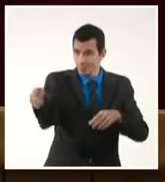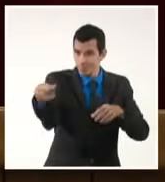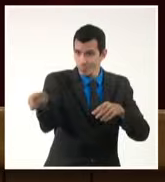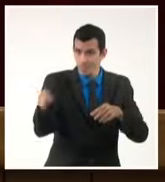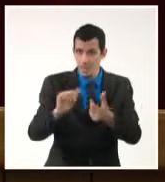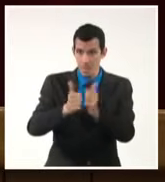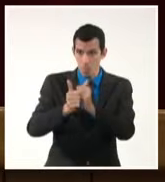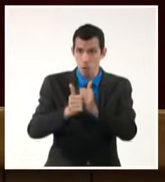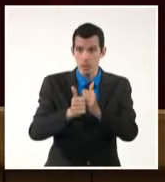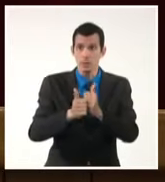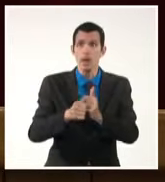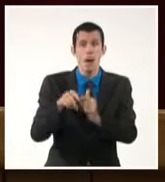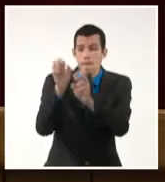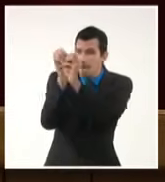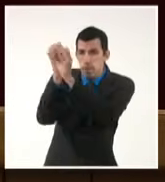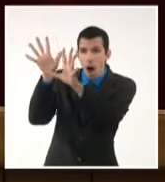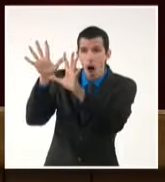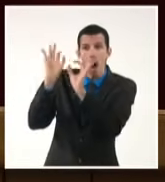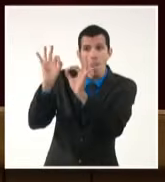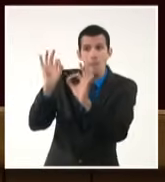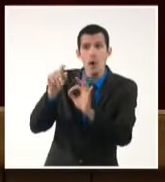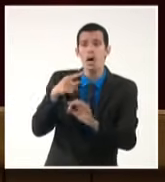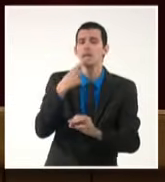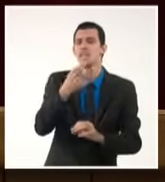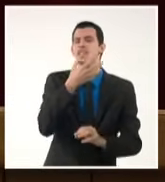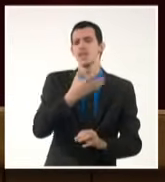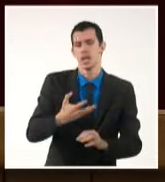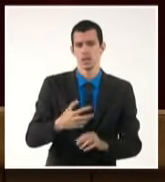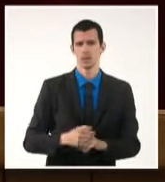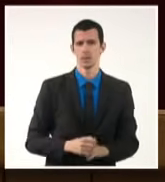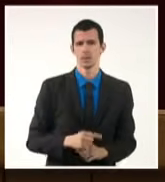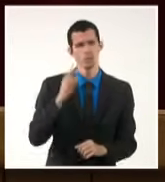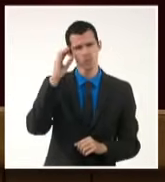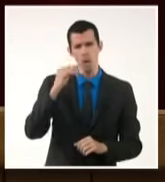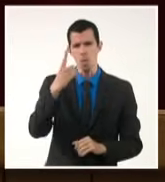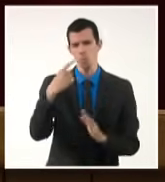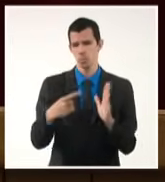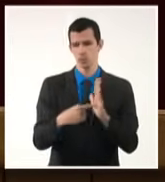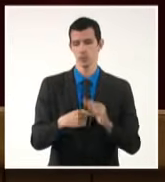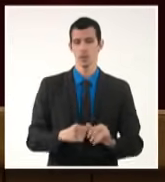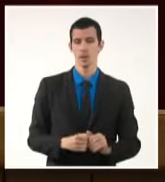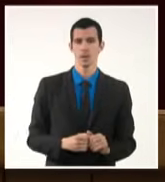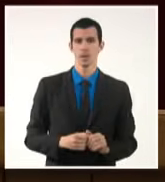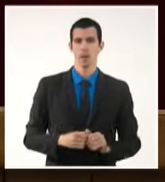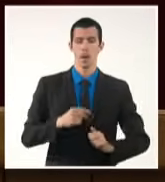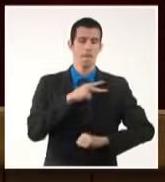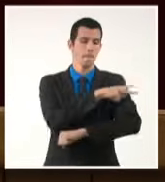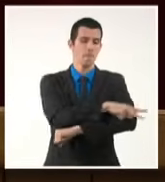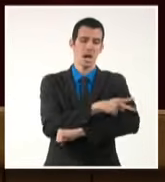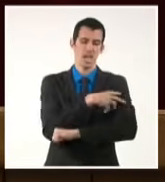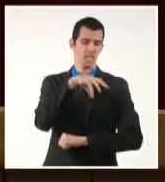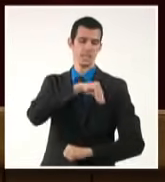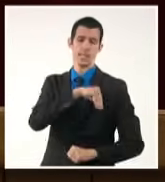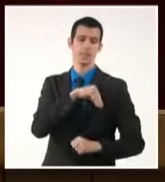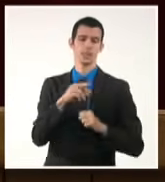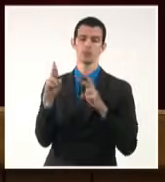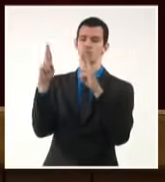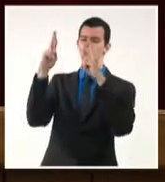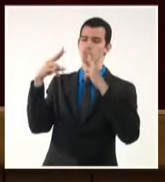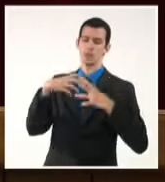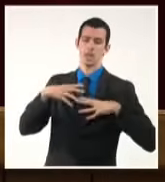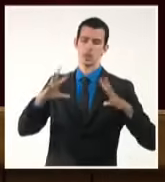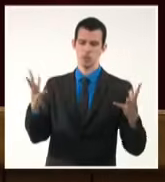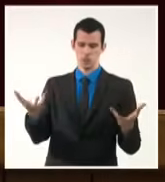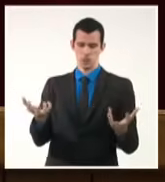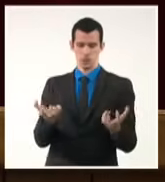los pueblos en la embriaguez de su impunidad y en el carácter efímero de su poder, es que la verdad siempre